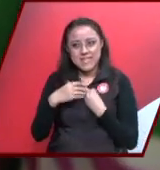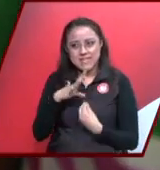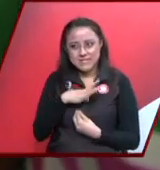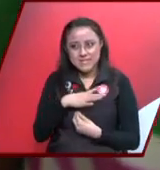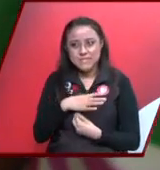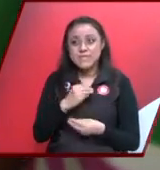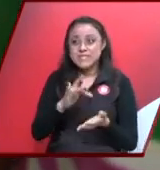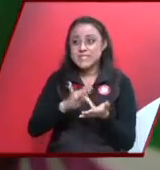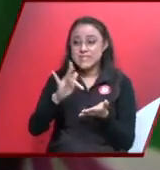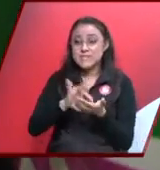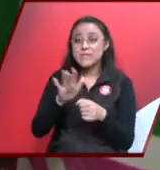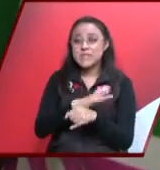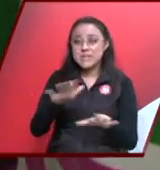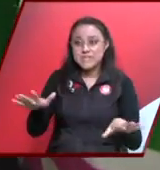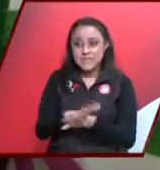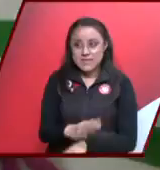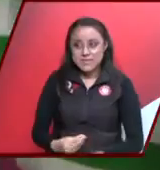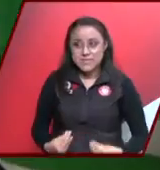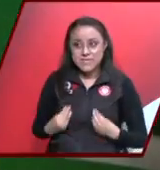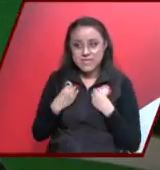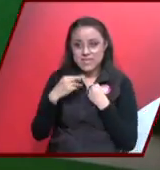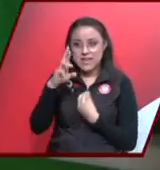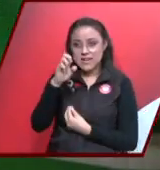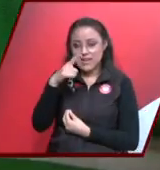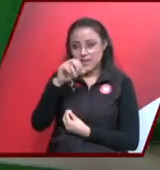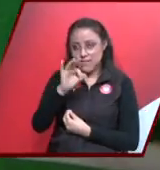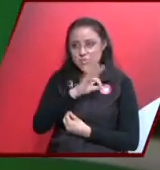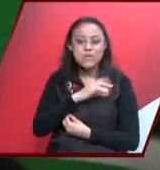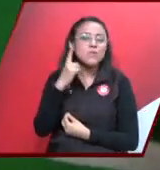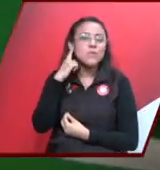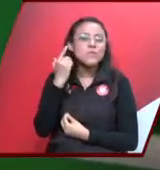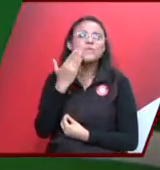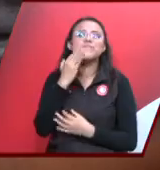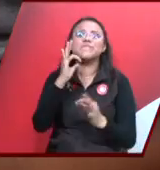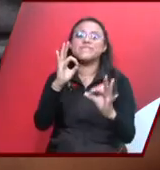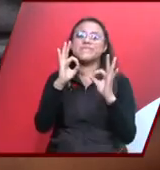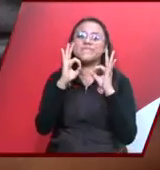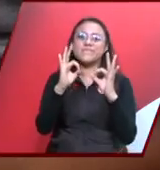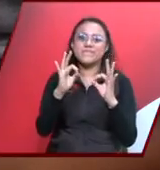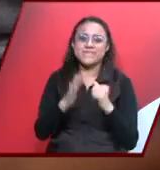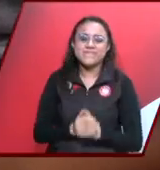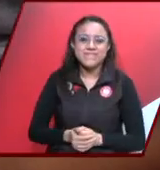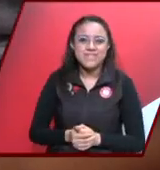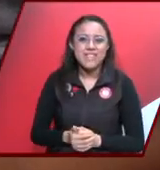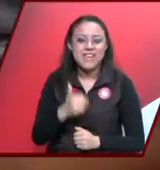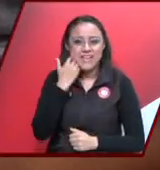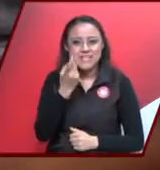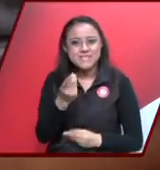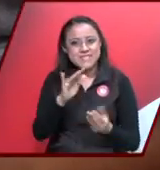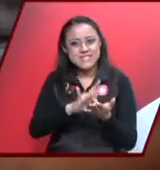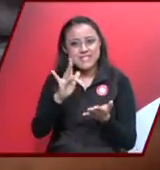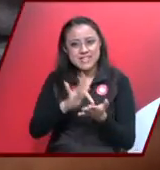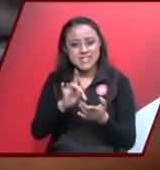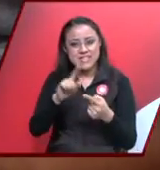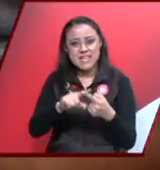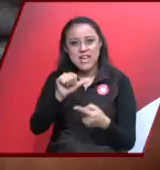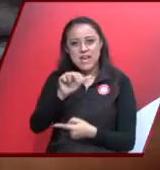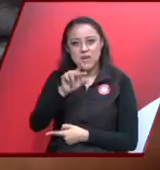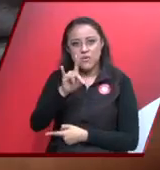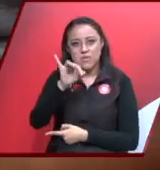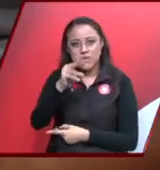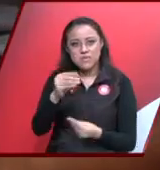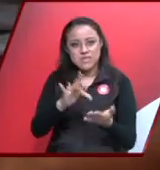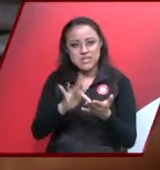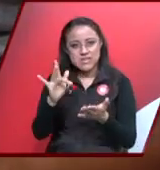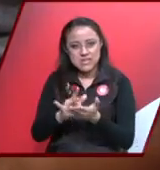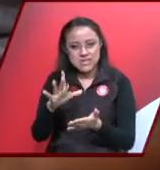Y agradeció por cambiar la vida de Regina, quien ya escucha perfectamente. Le doy gracias a Comaudi y al programa Quien